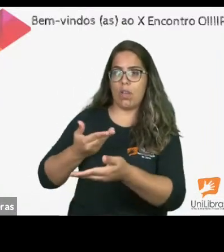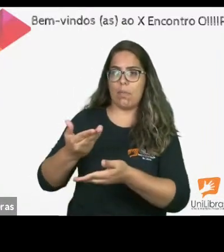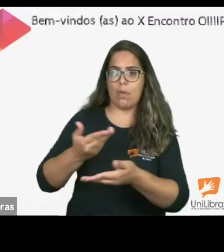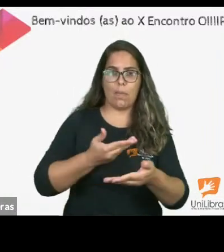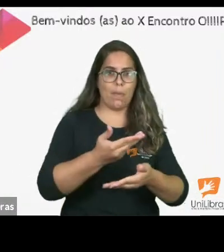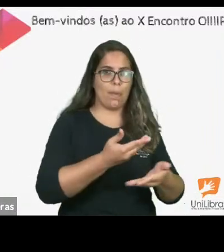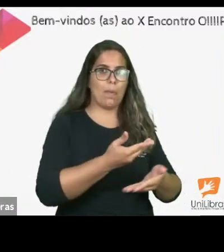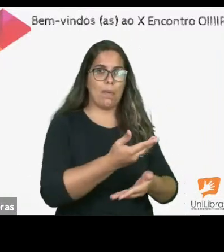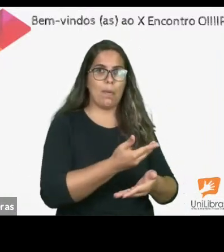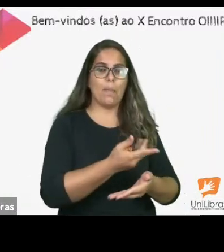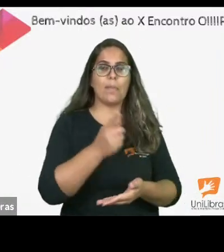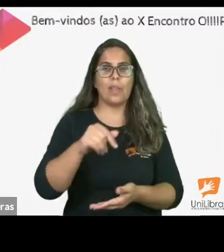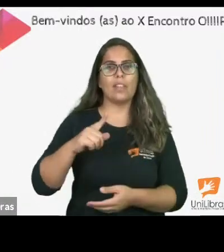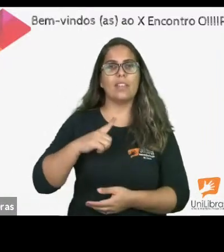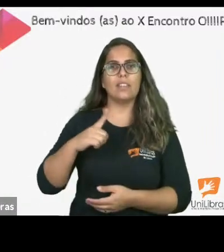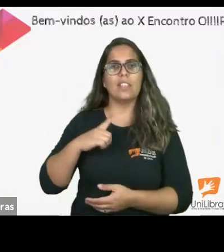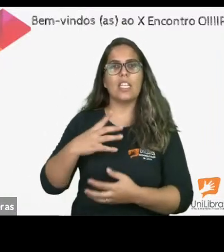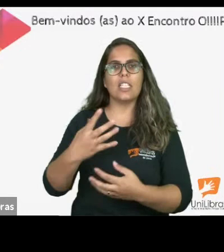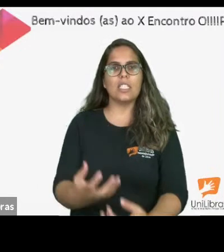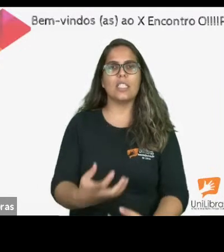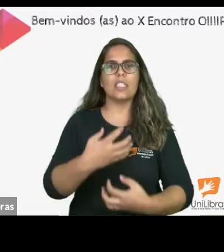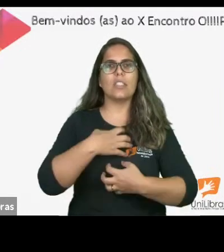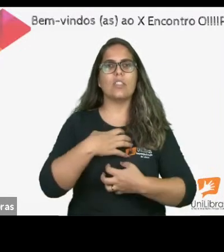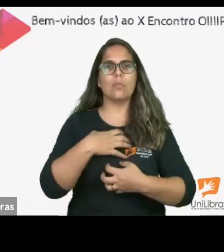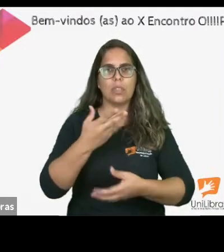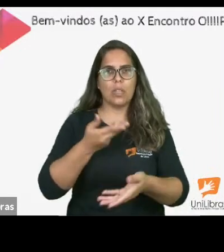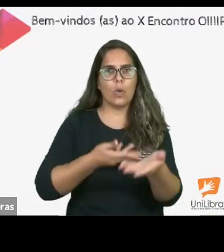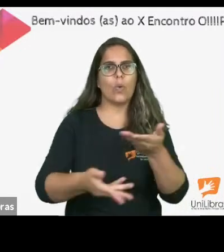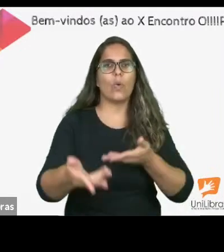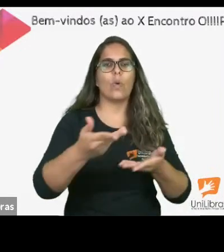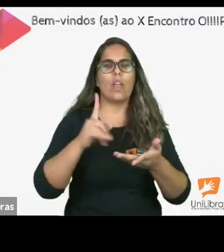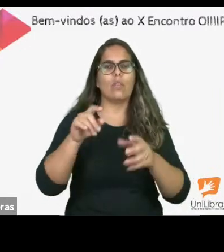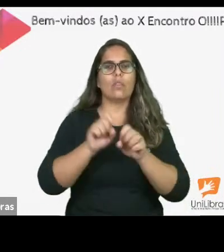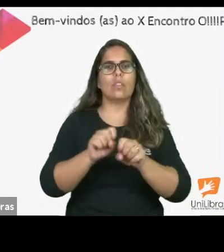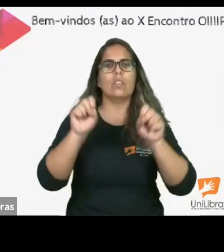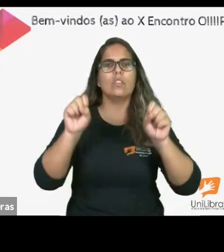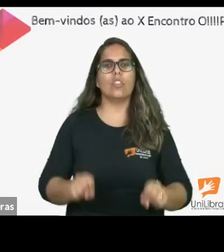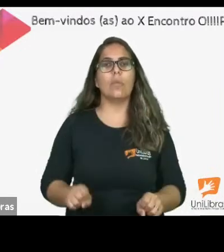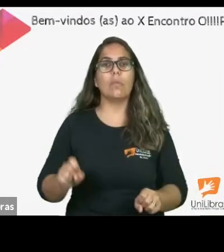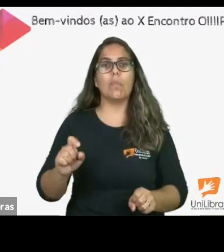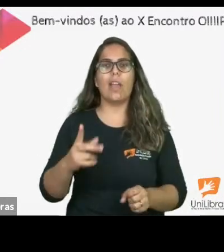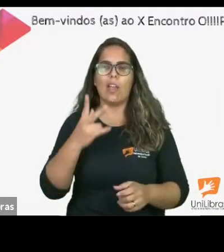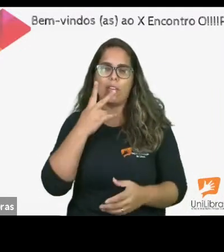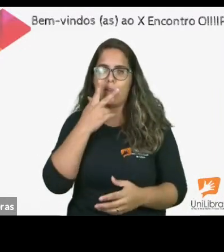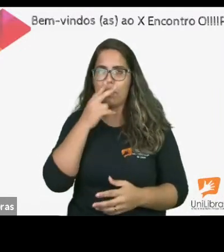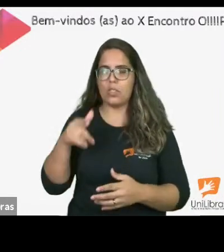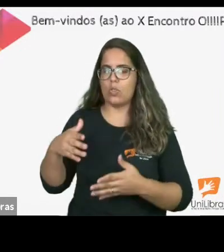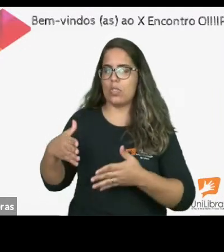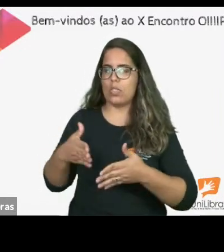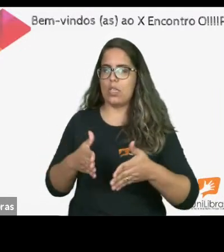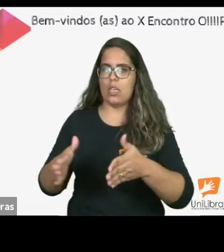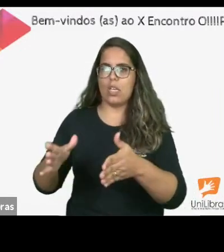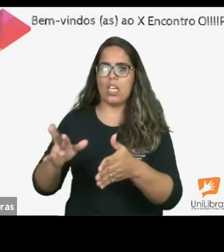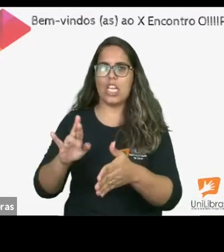es la realización de un sistema, una instancia particular de un sistema. Este río en particular,